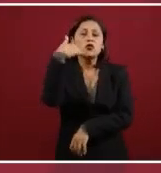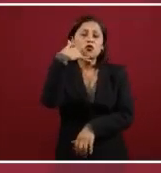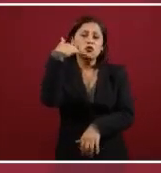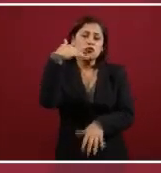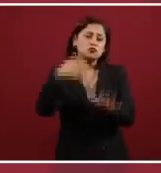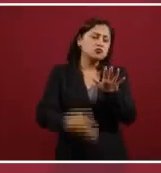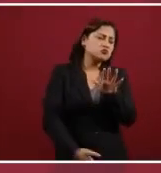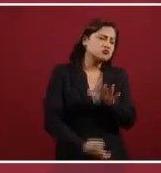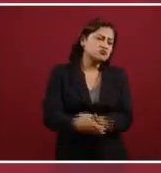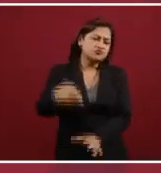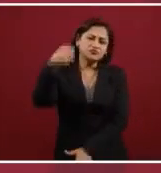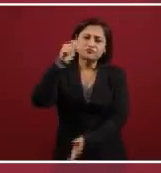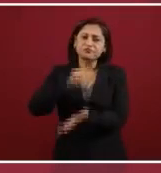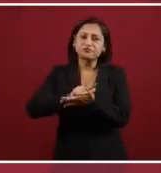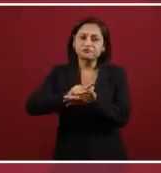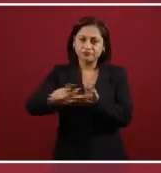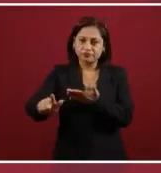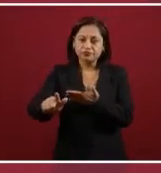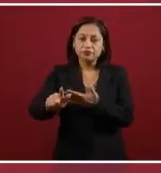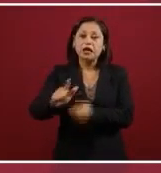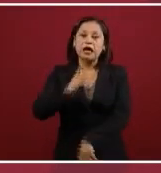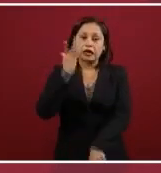impunidad.